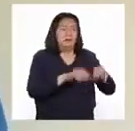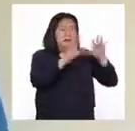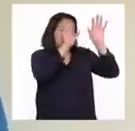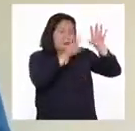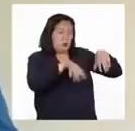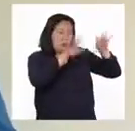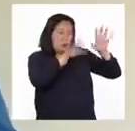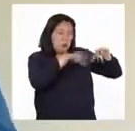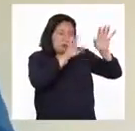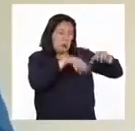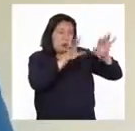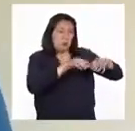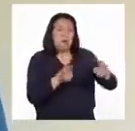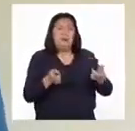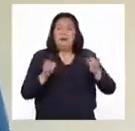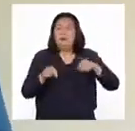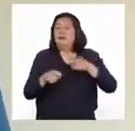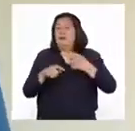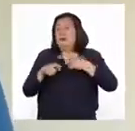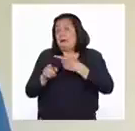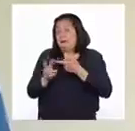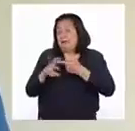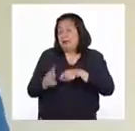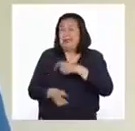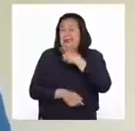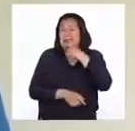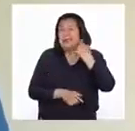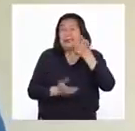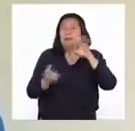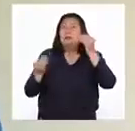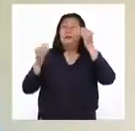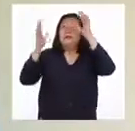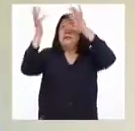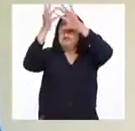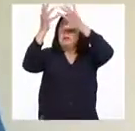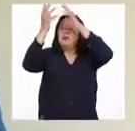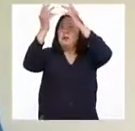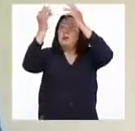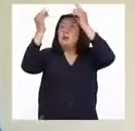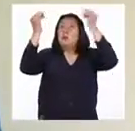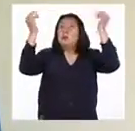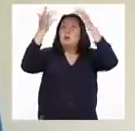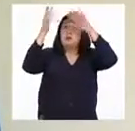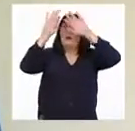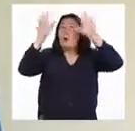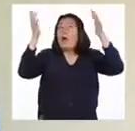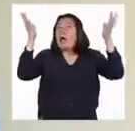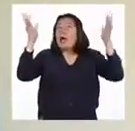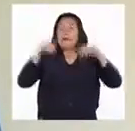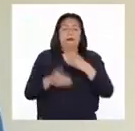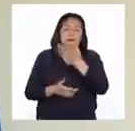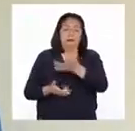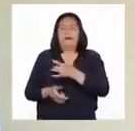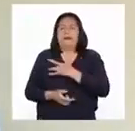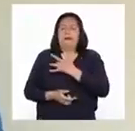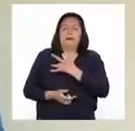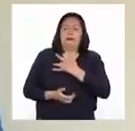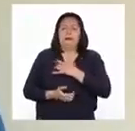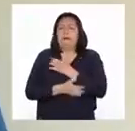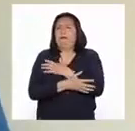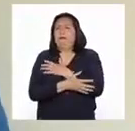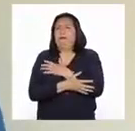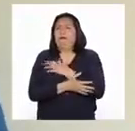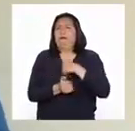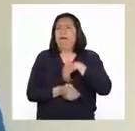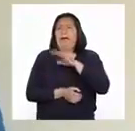es decir, cuando empieza la época seca, porque las nubes son cada vez más escasas y la sensación de frío empieza a ser mucho